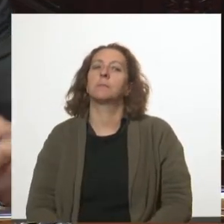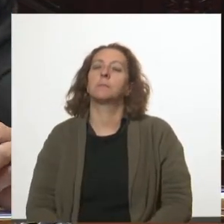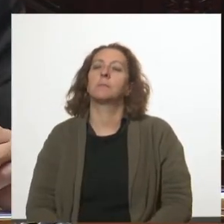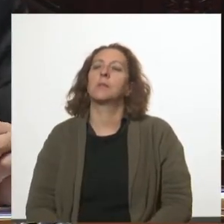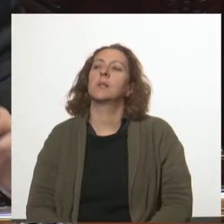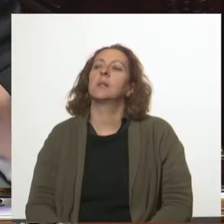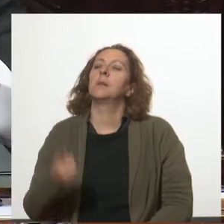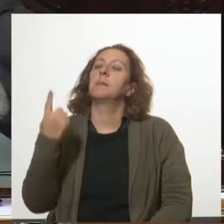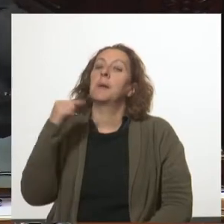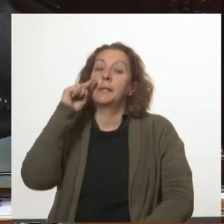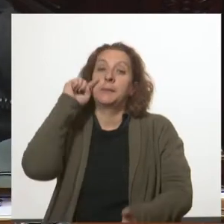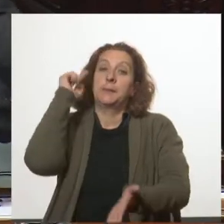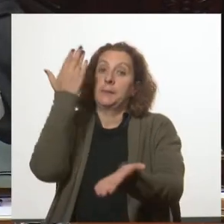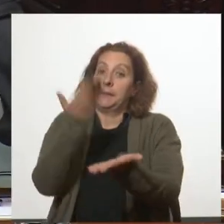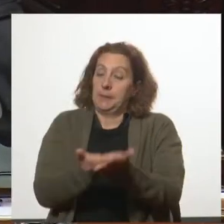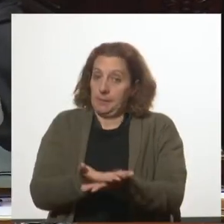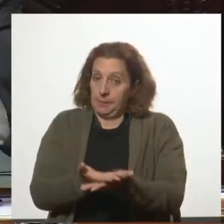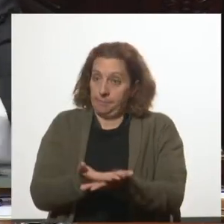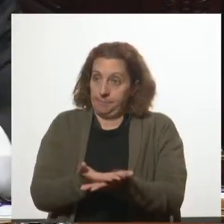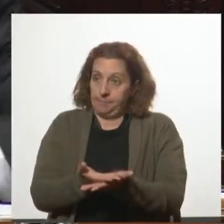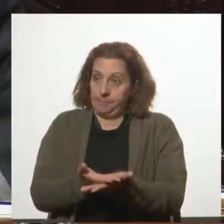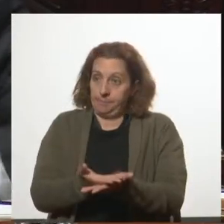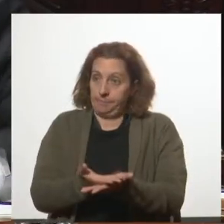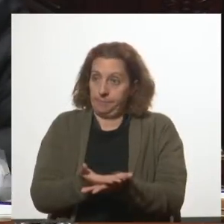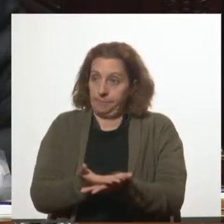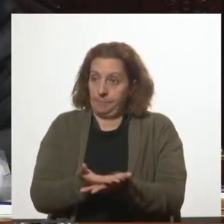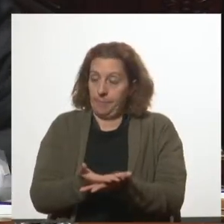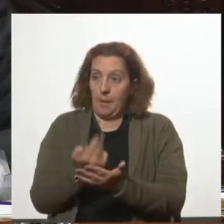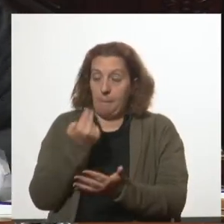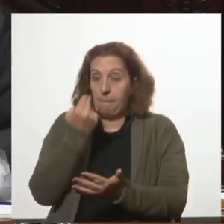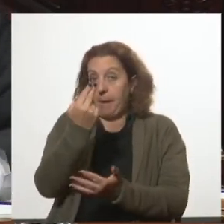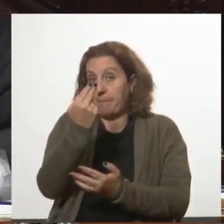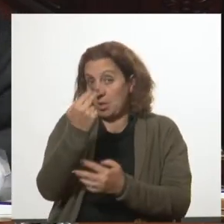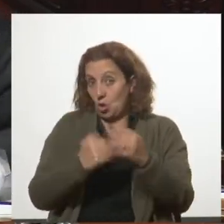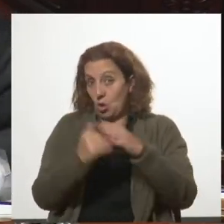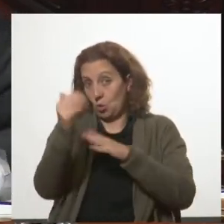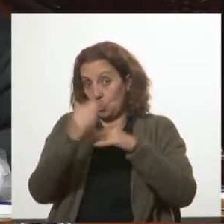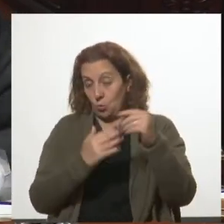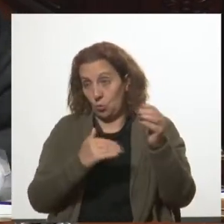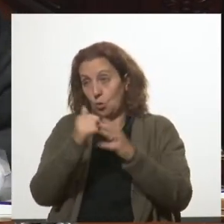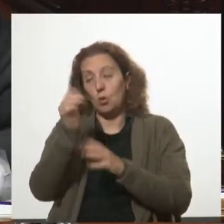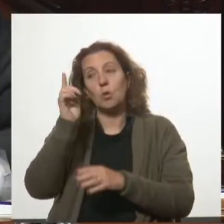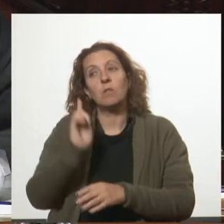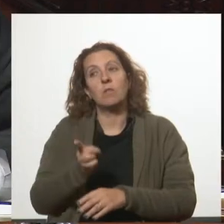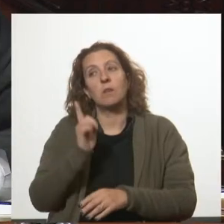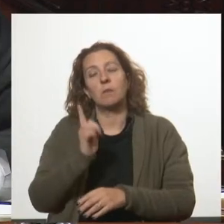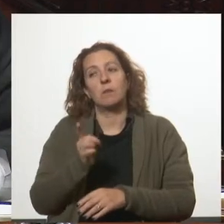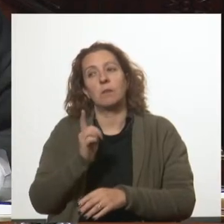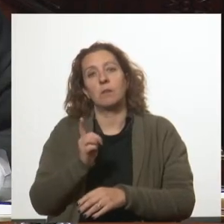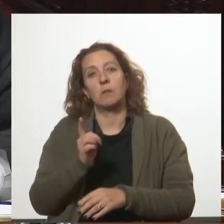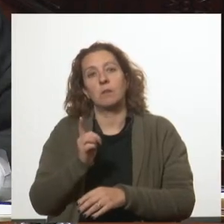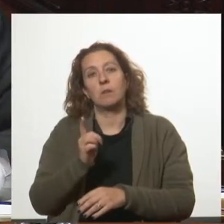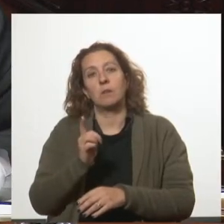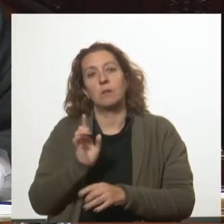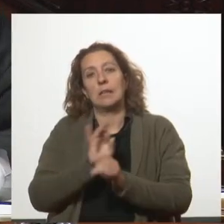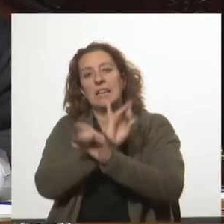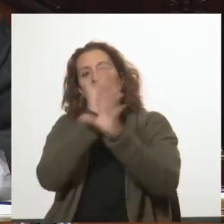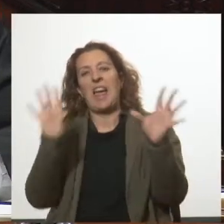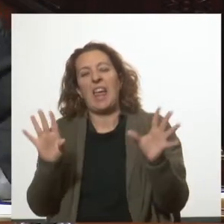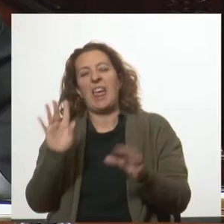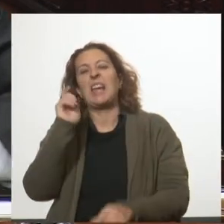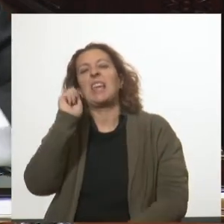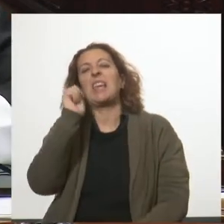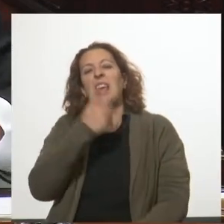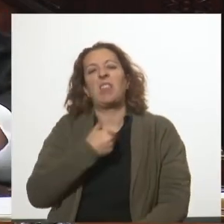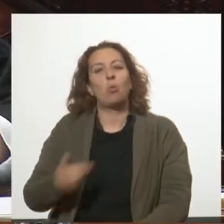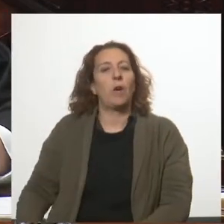para presentar el permiso de construcción debe estar clara la titularidad del